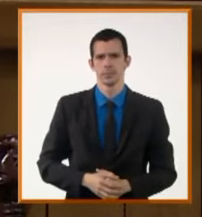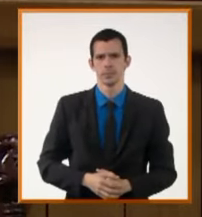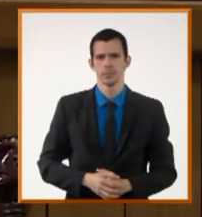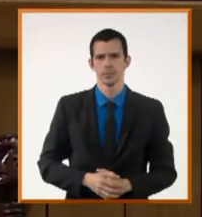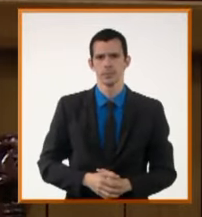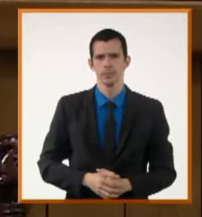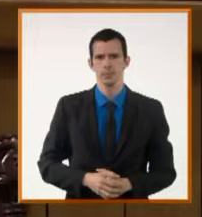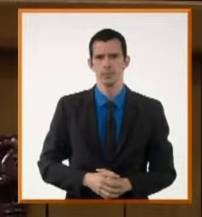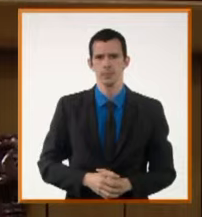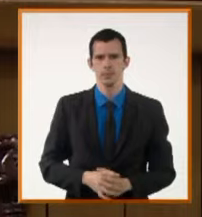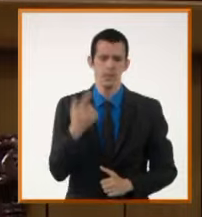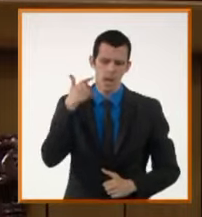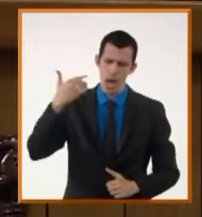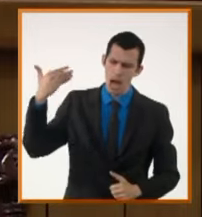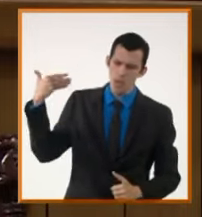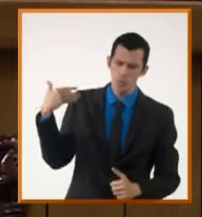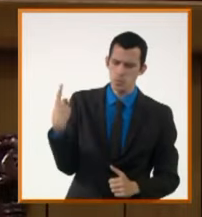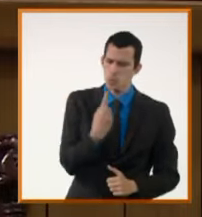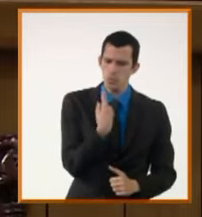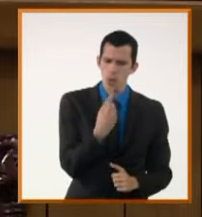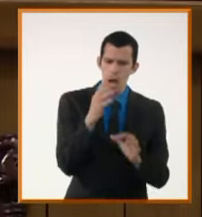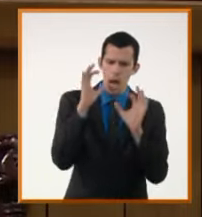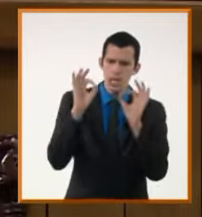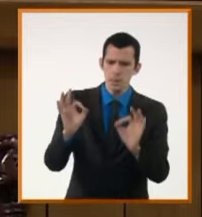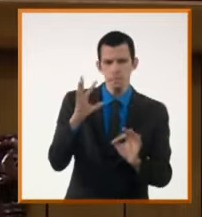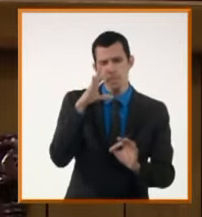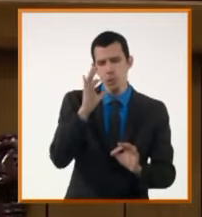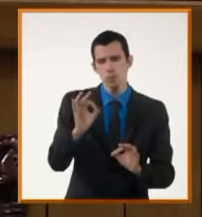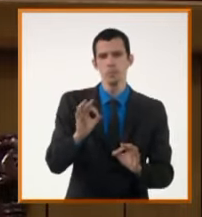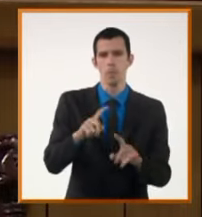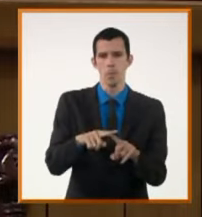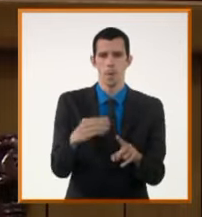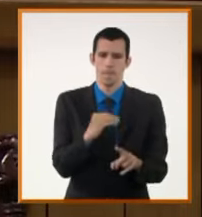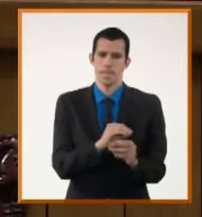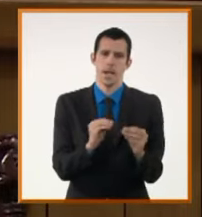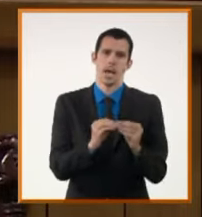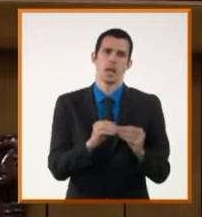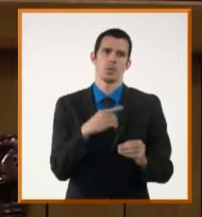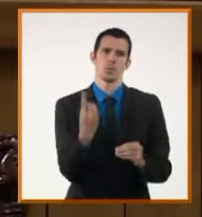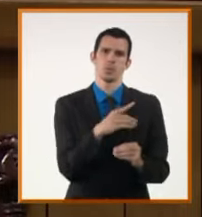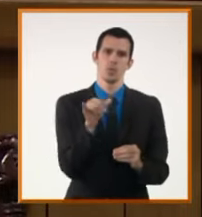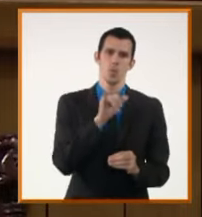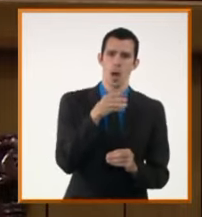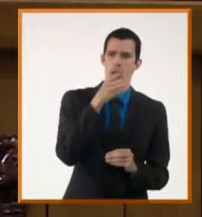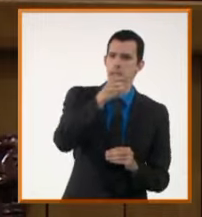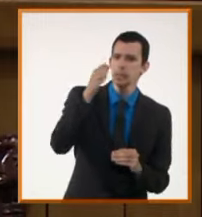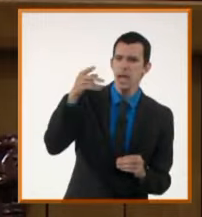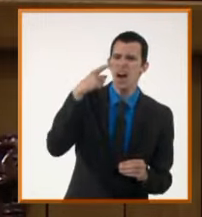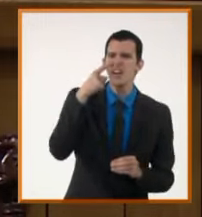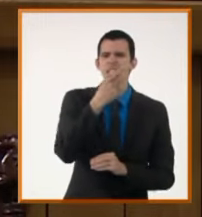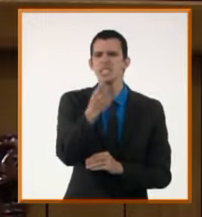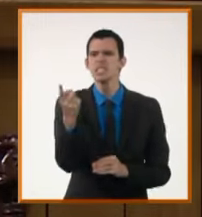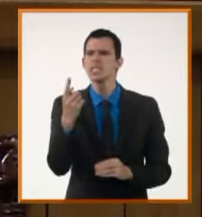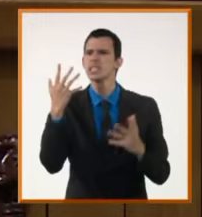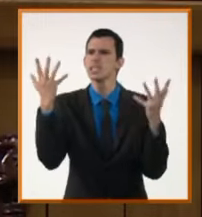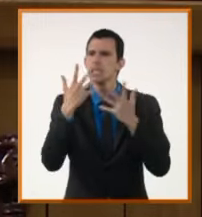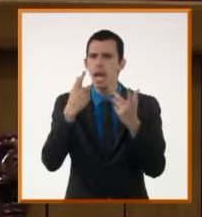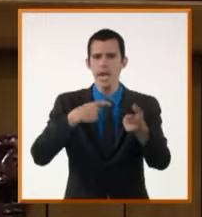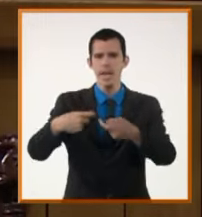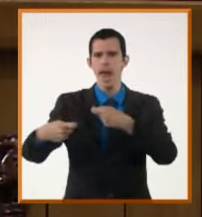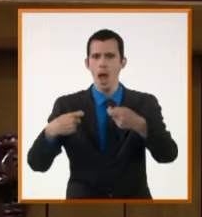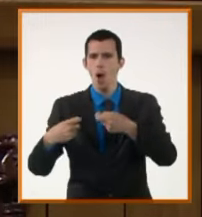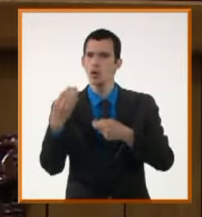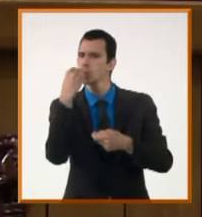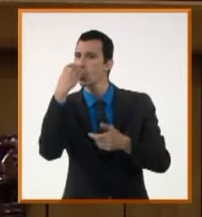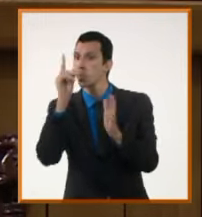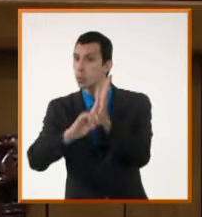así, de que evaluar a aquellas personas que tienen negocios que son gastadores de energía, no paguen